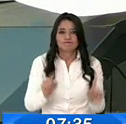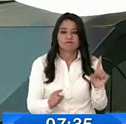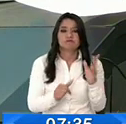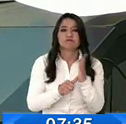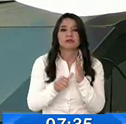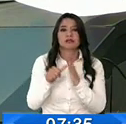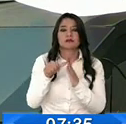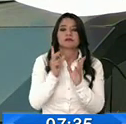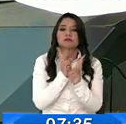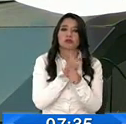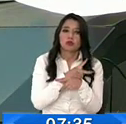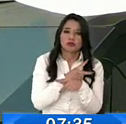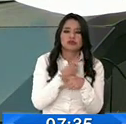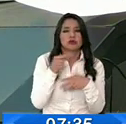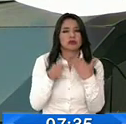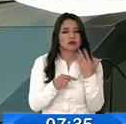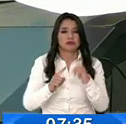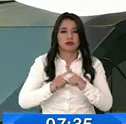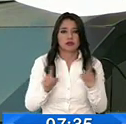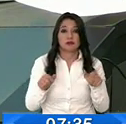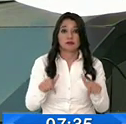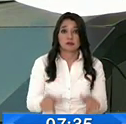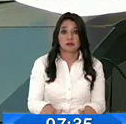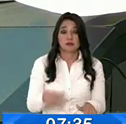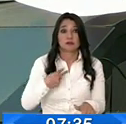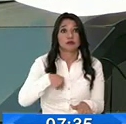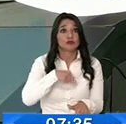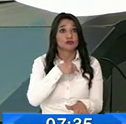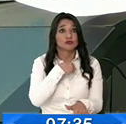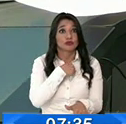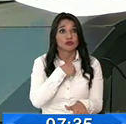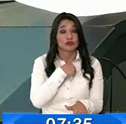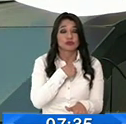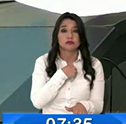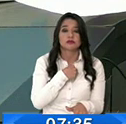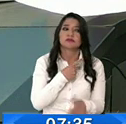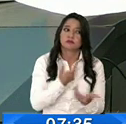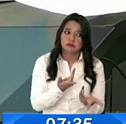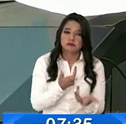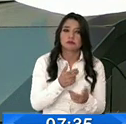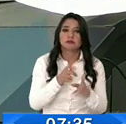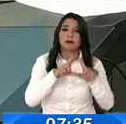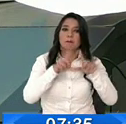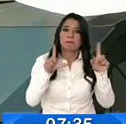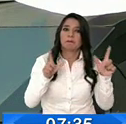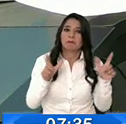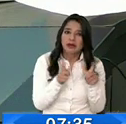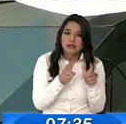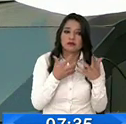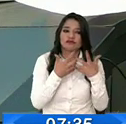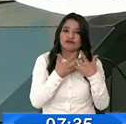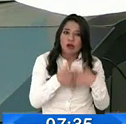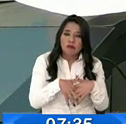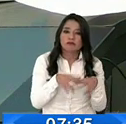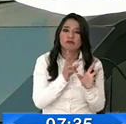del ministerio de la producción etcétera pero nosotros como los entes productivos la pequeña y mediana industria este país que somos el 90 por ciento